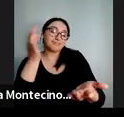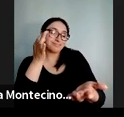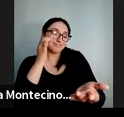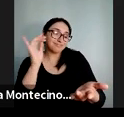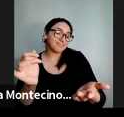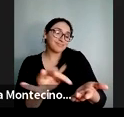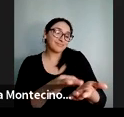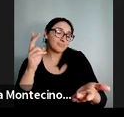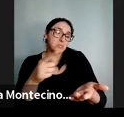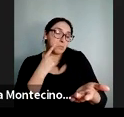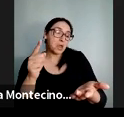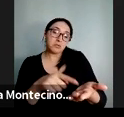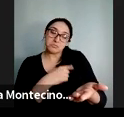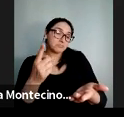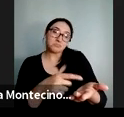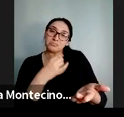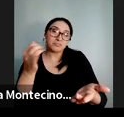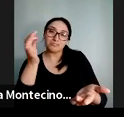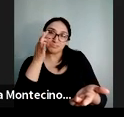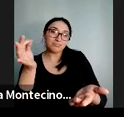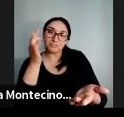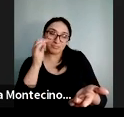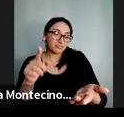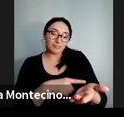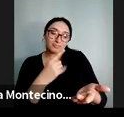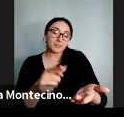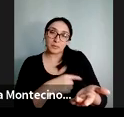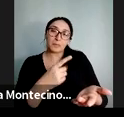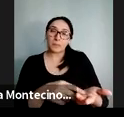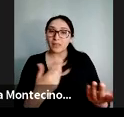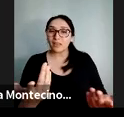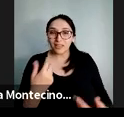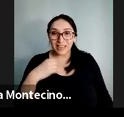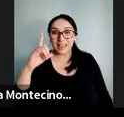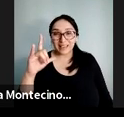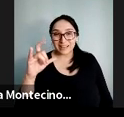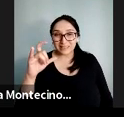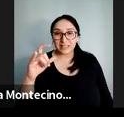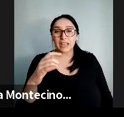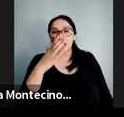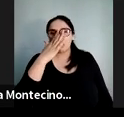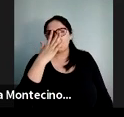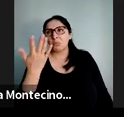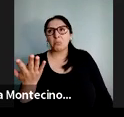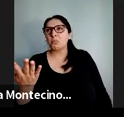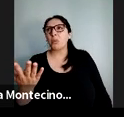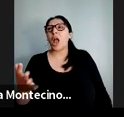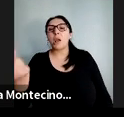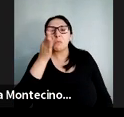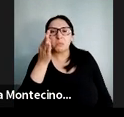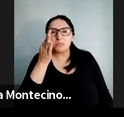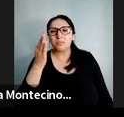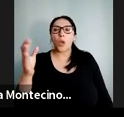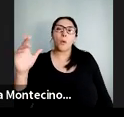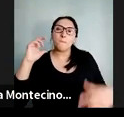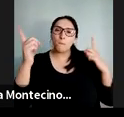comidas específicas para un tipo de intolerancia que tengo, por ejemplo, yo al gluten, cuentas de tatuadores, artistas,